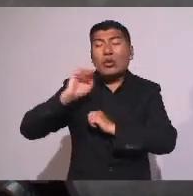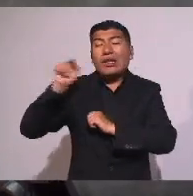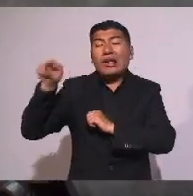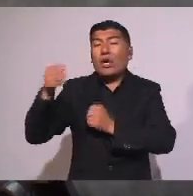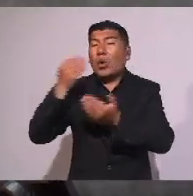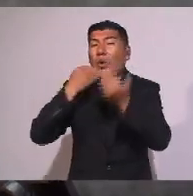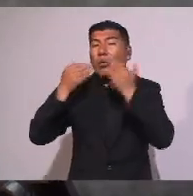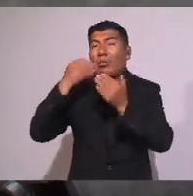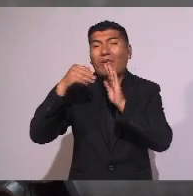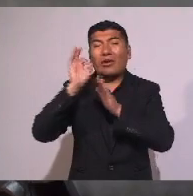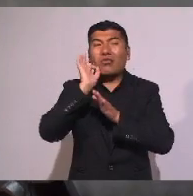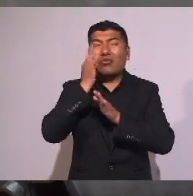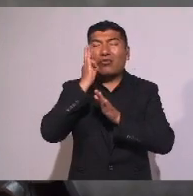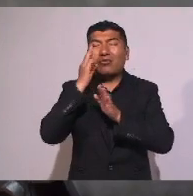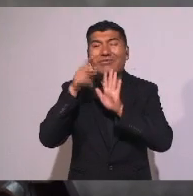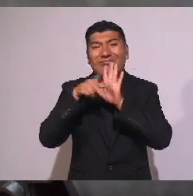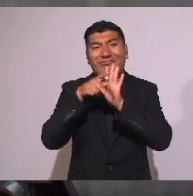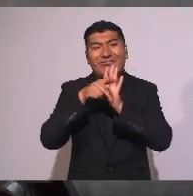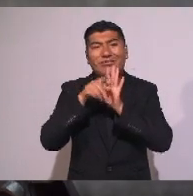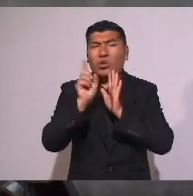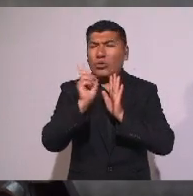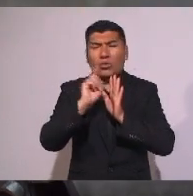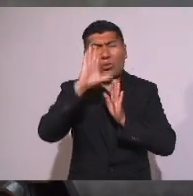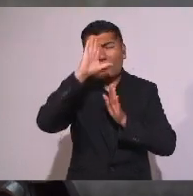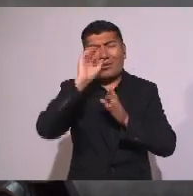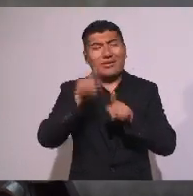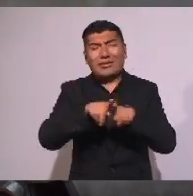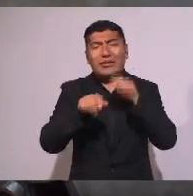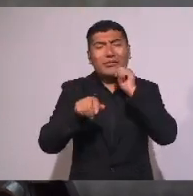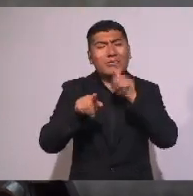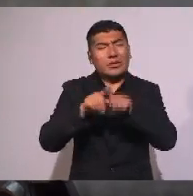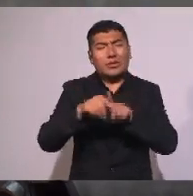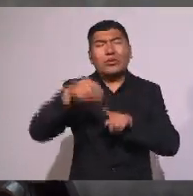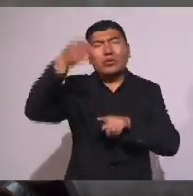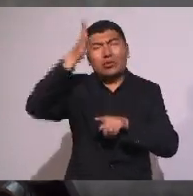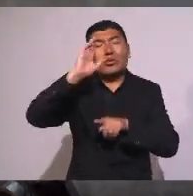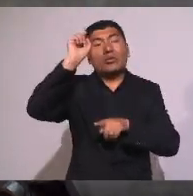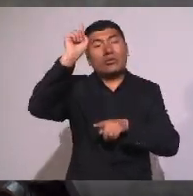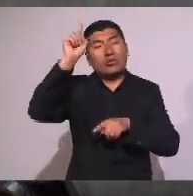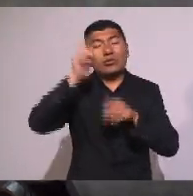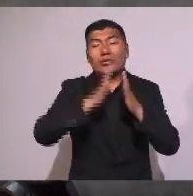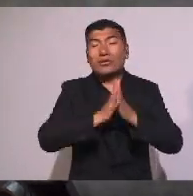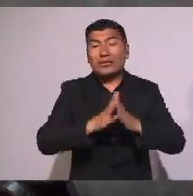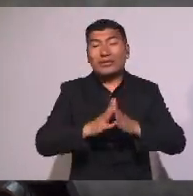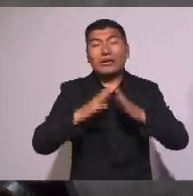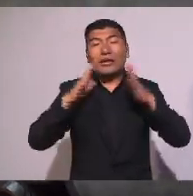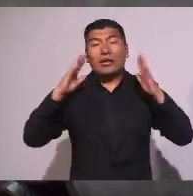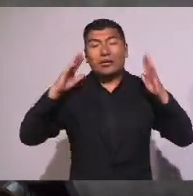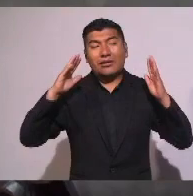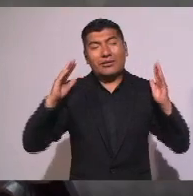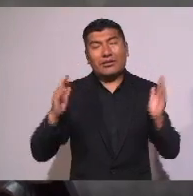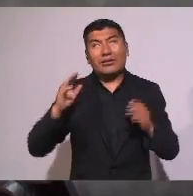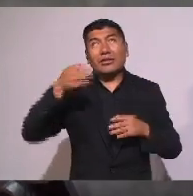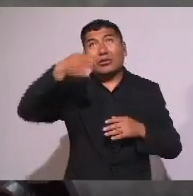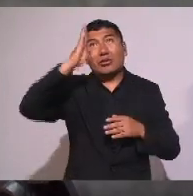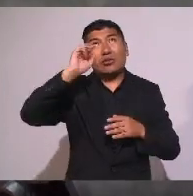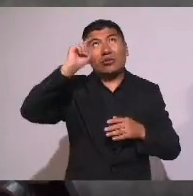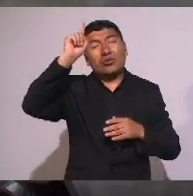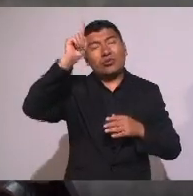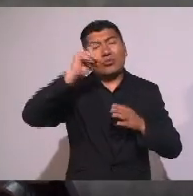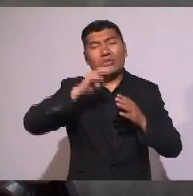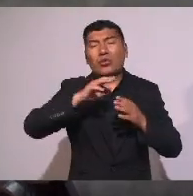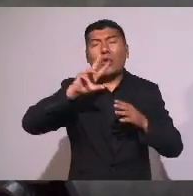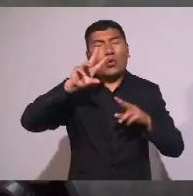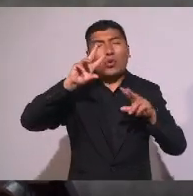fruta prohibida. No, hermanos, Dios es el más grande, Dios es el mayor,